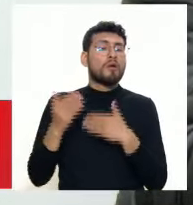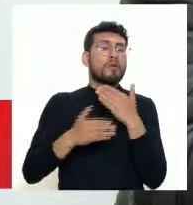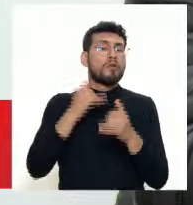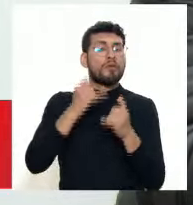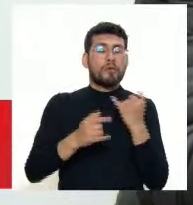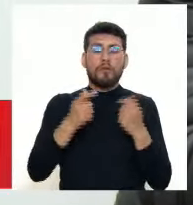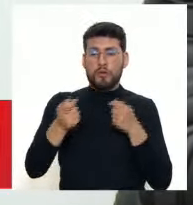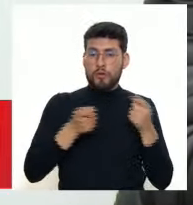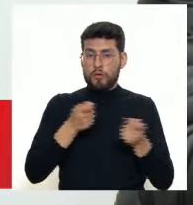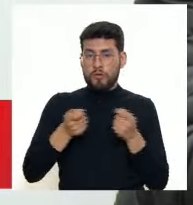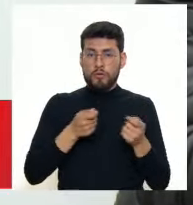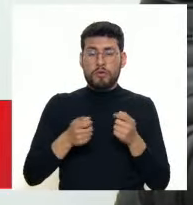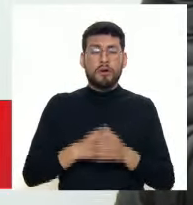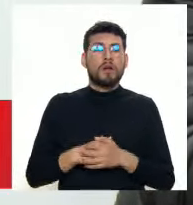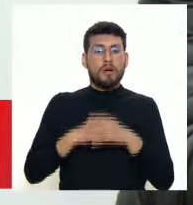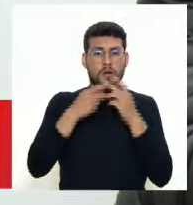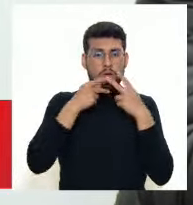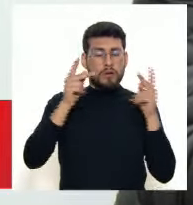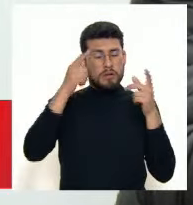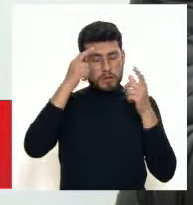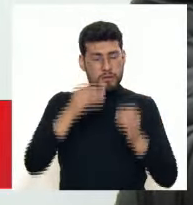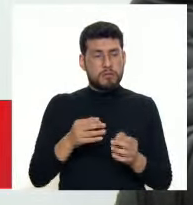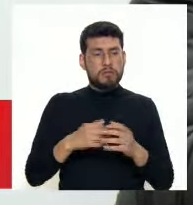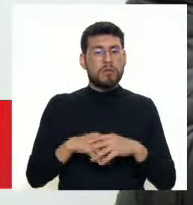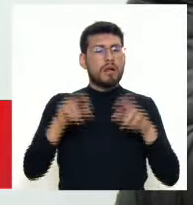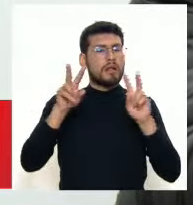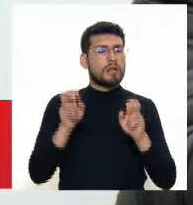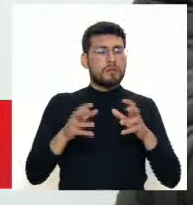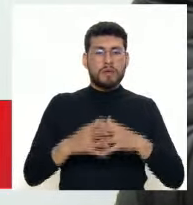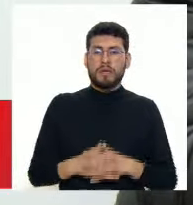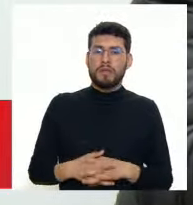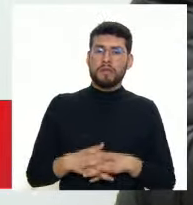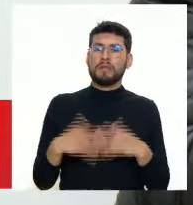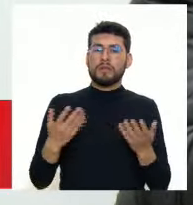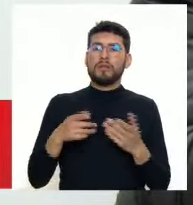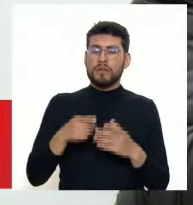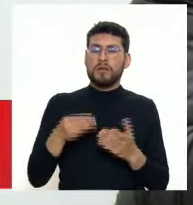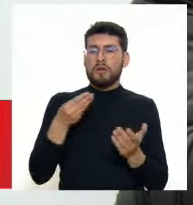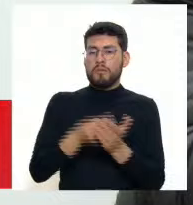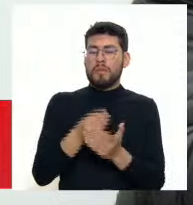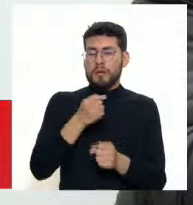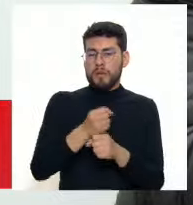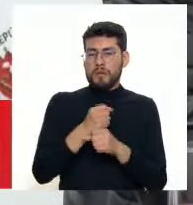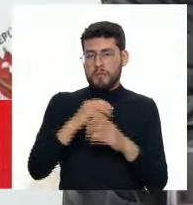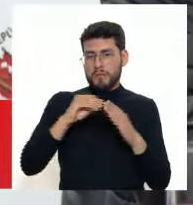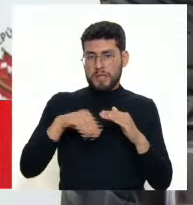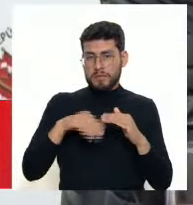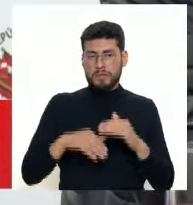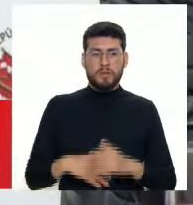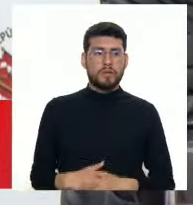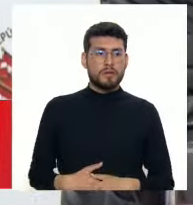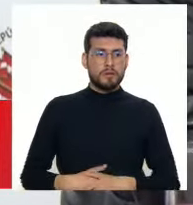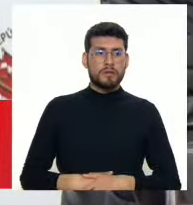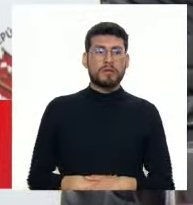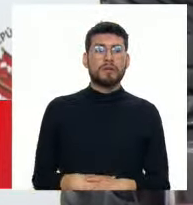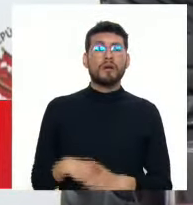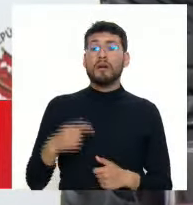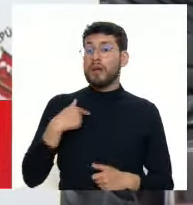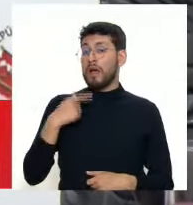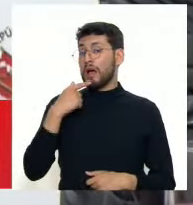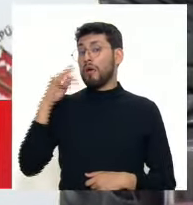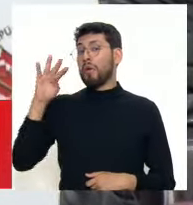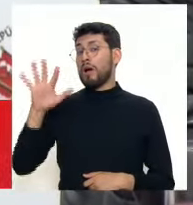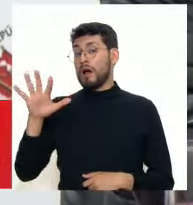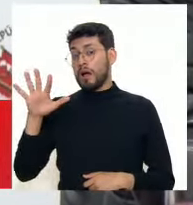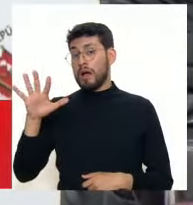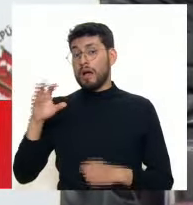finalmente el gobierno emita la decisión respecto a la remuneración mínima vital. Dije 45